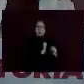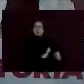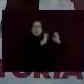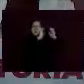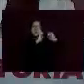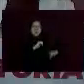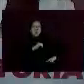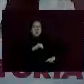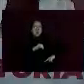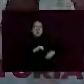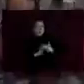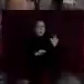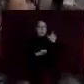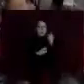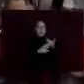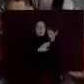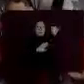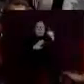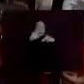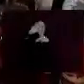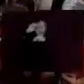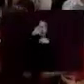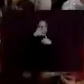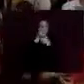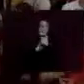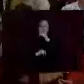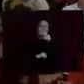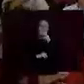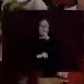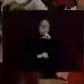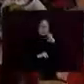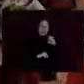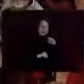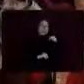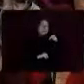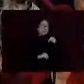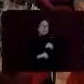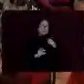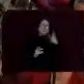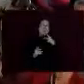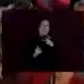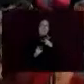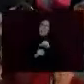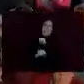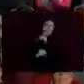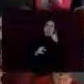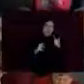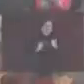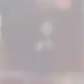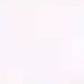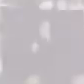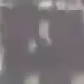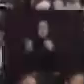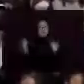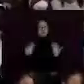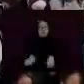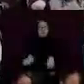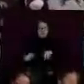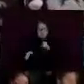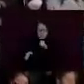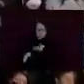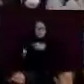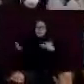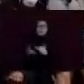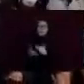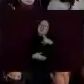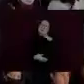Antes del huracán Grace, había pasado por Veracruz el huracán neoliberal. Quienes